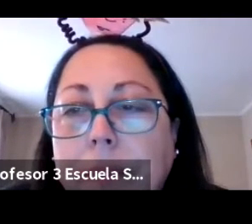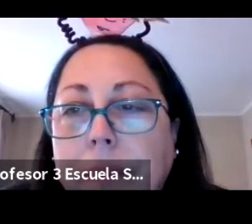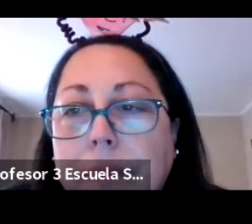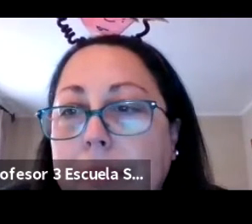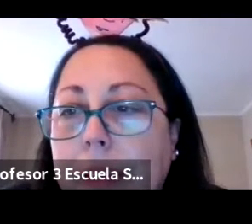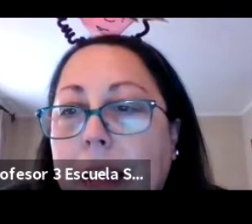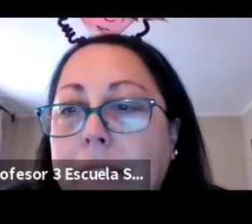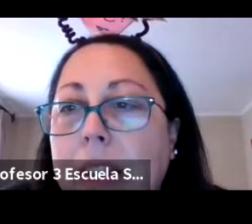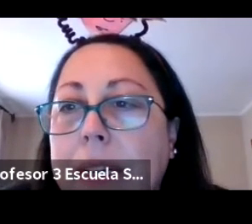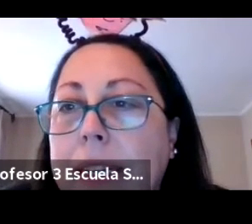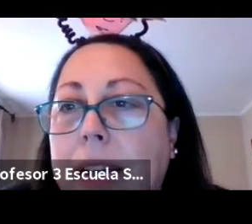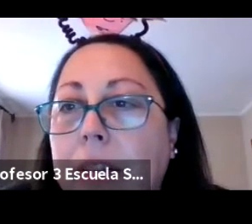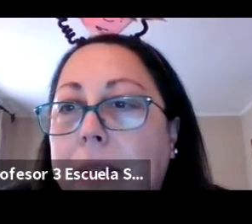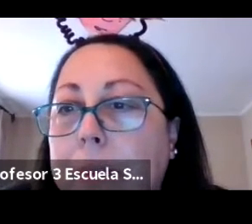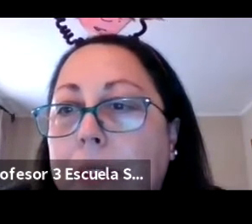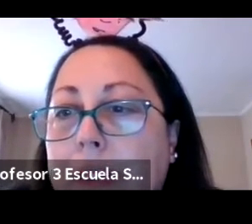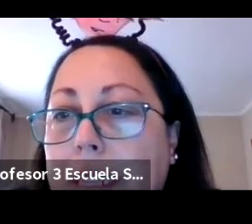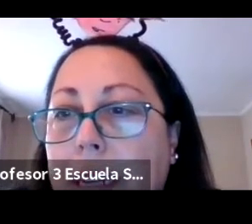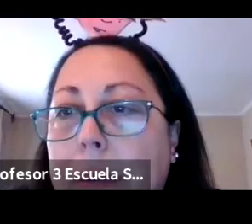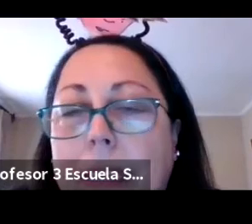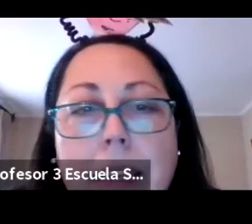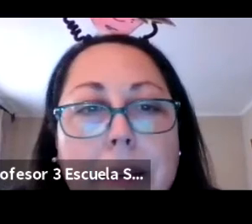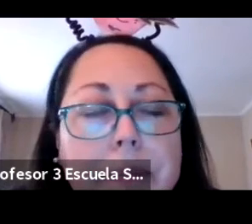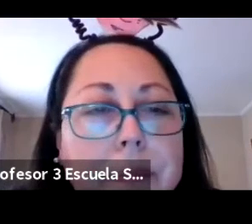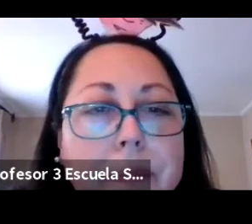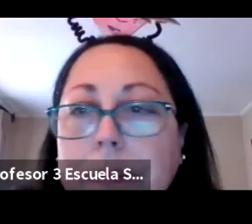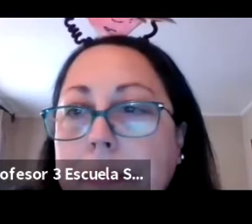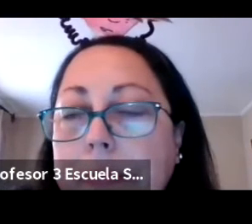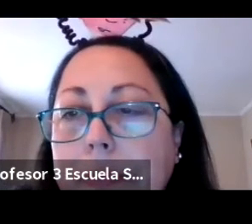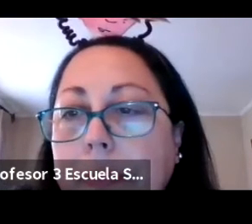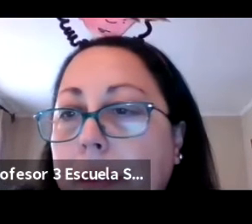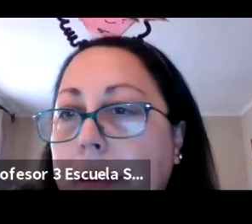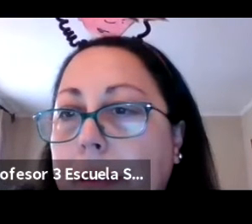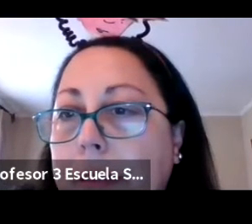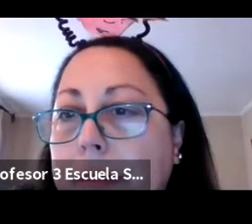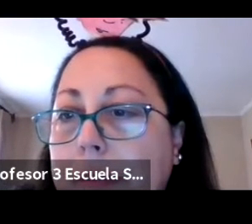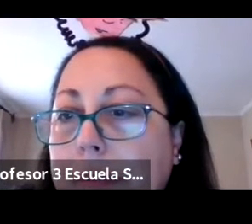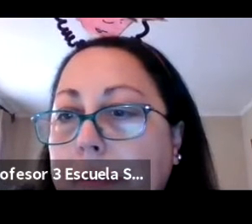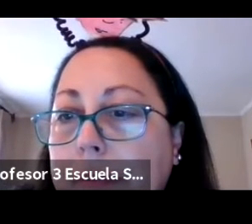Ricardo. Háblame, Ricardo, para poder verte en la pantalla.